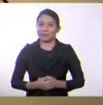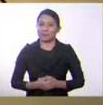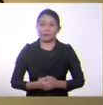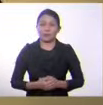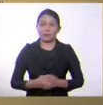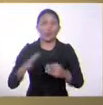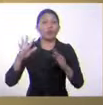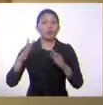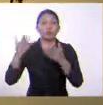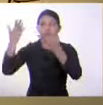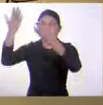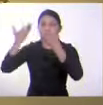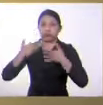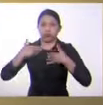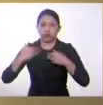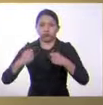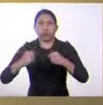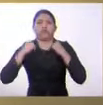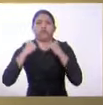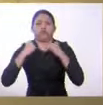porque nos da energía y luz.